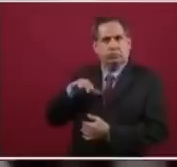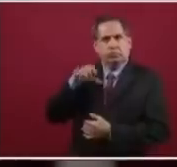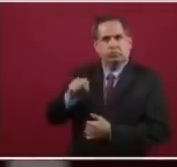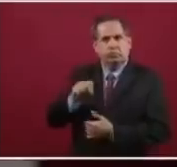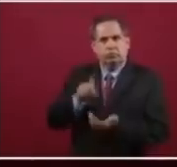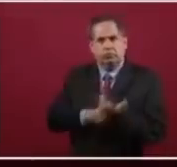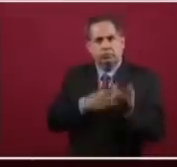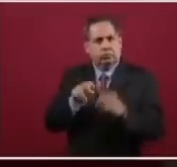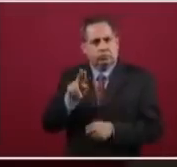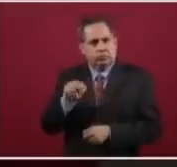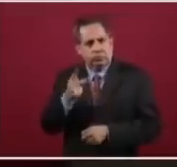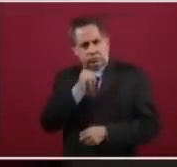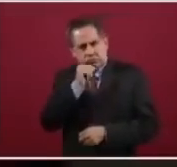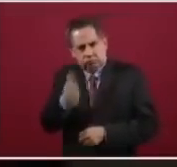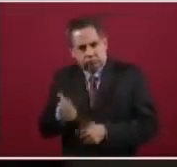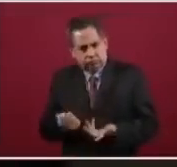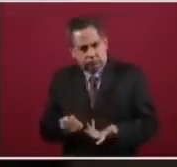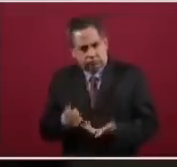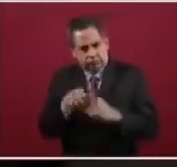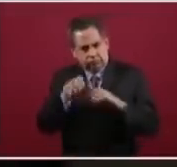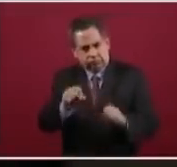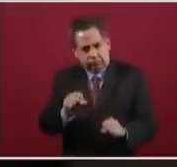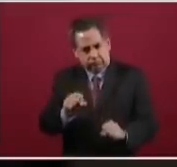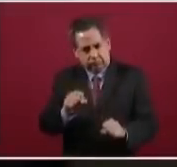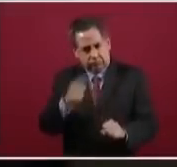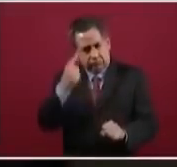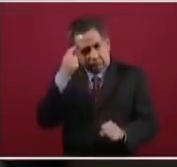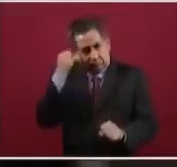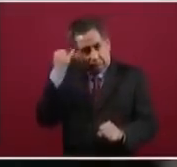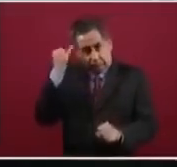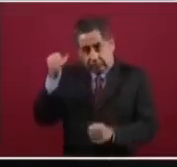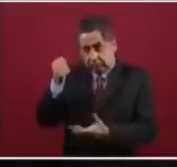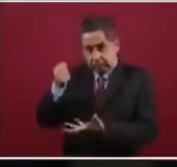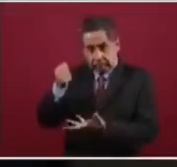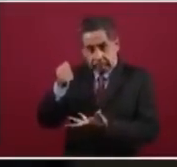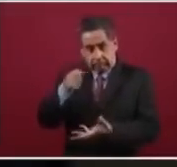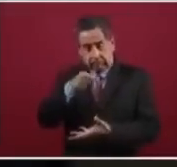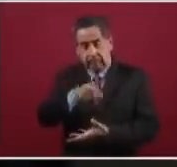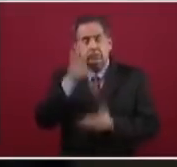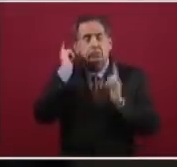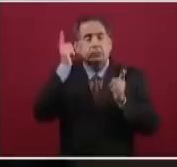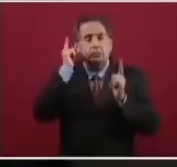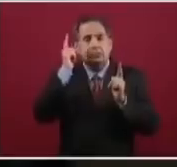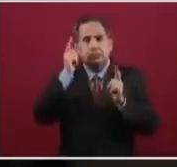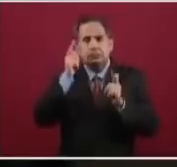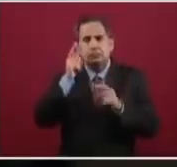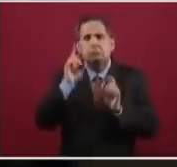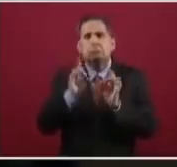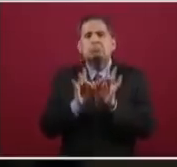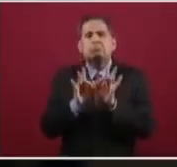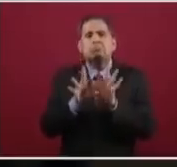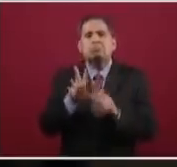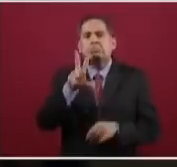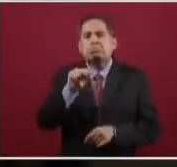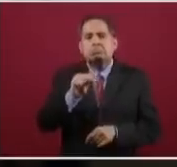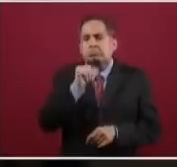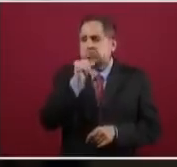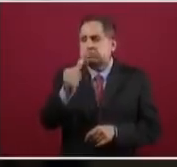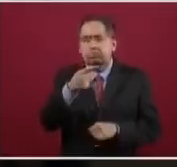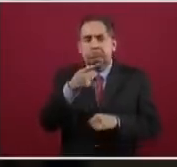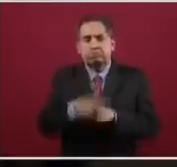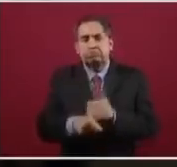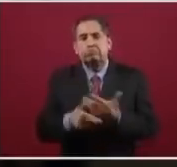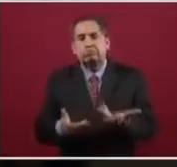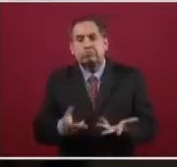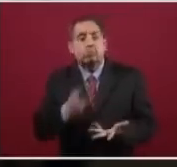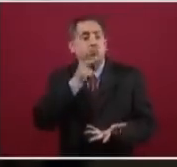1982 no es recargar el presupuesto en un pilar riesgoso después de todo se